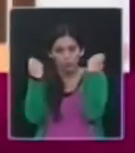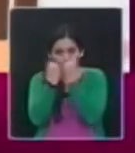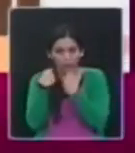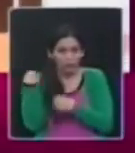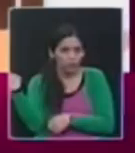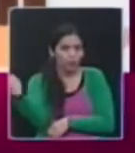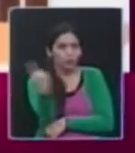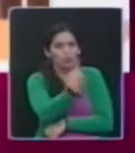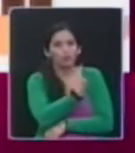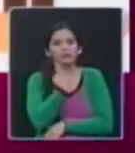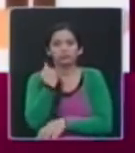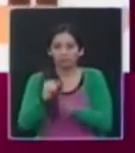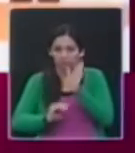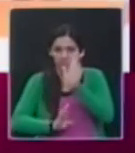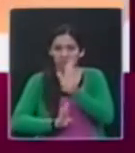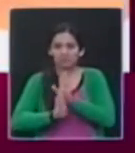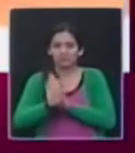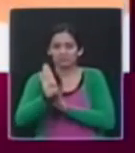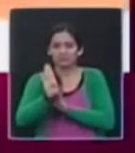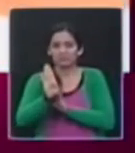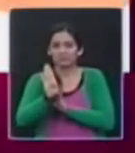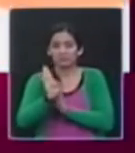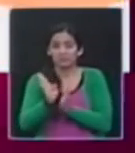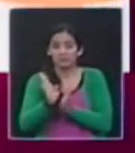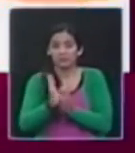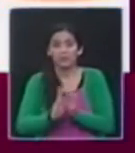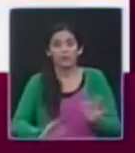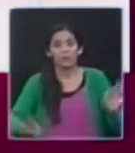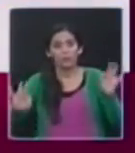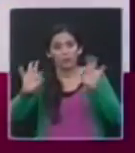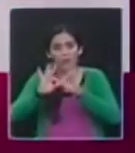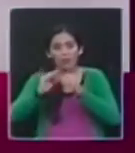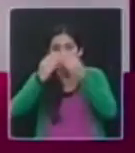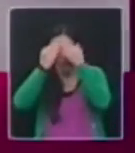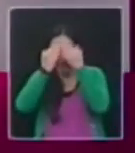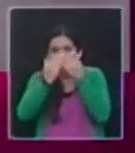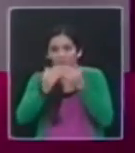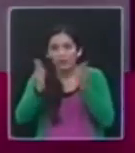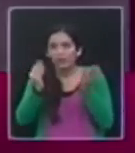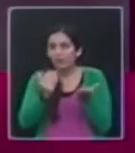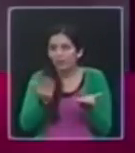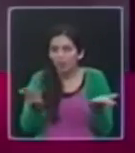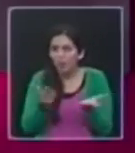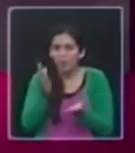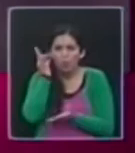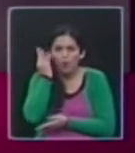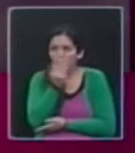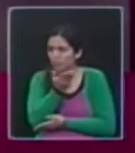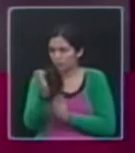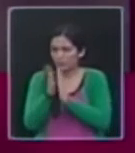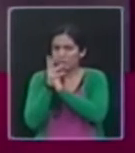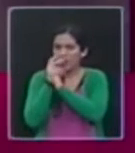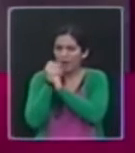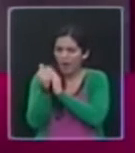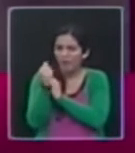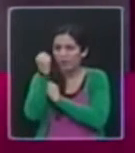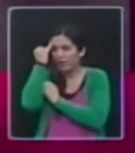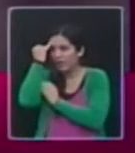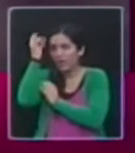Tenemos que conocer y darnos cuenta de que las mujeres tienen mucho que aportar a nuestra sociedad y estamos